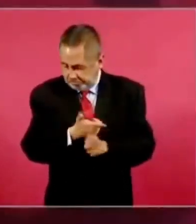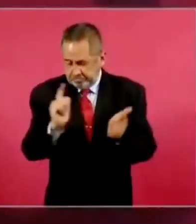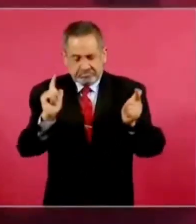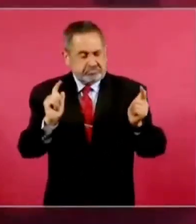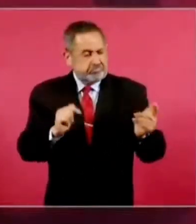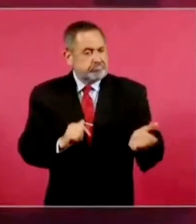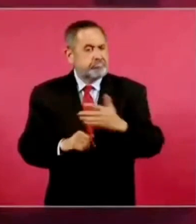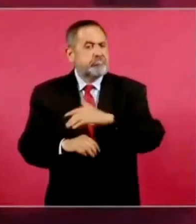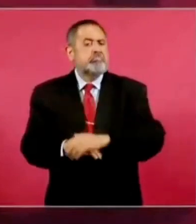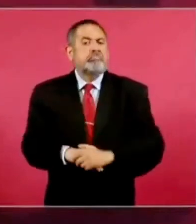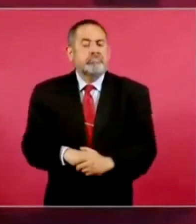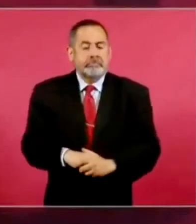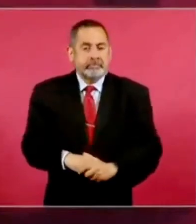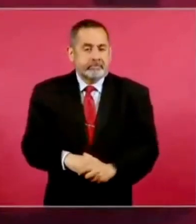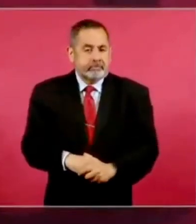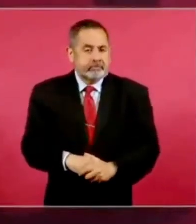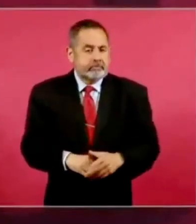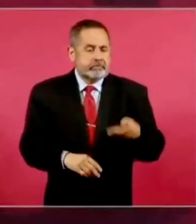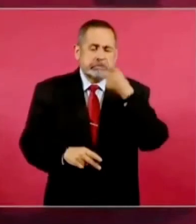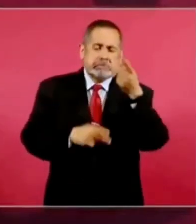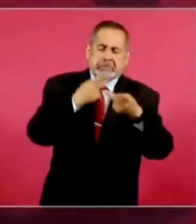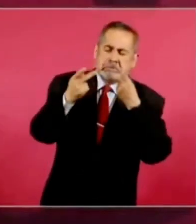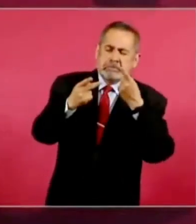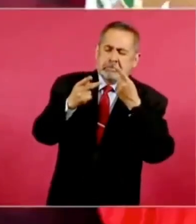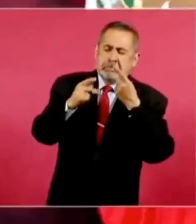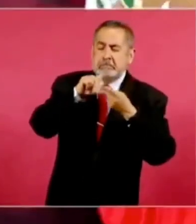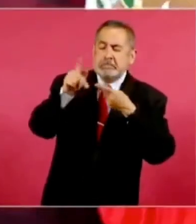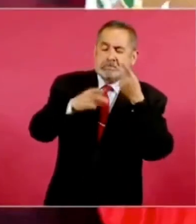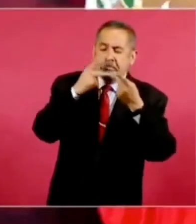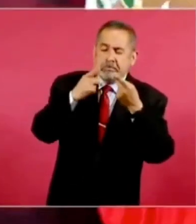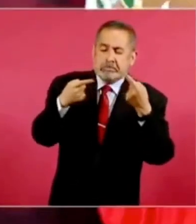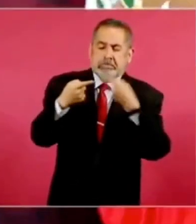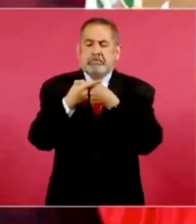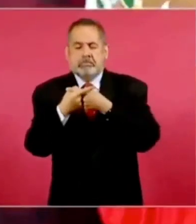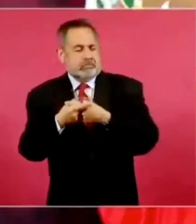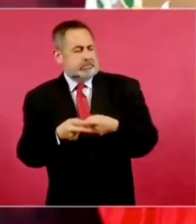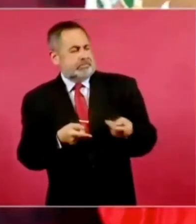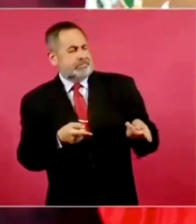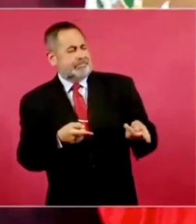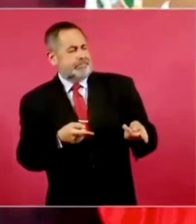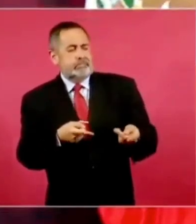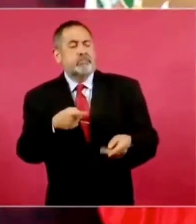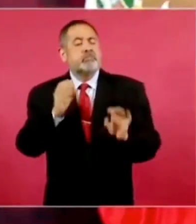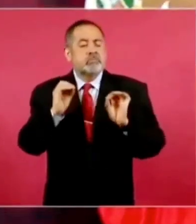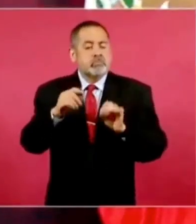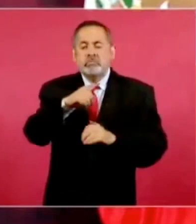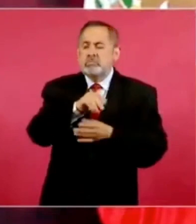se puede caer en contradicciones y pueden haber calumnias